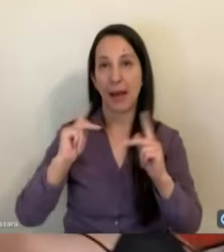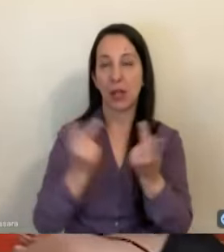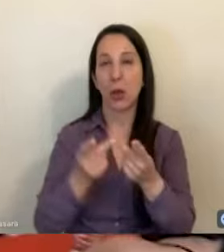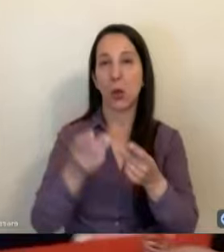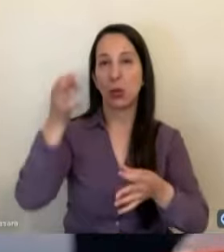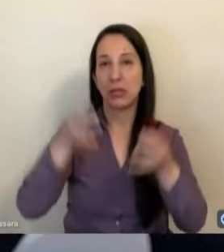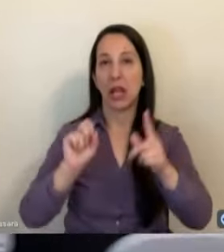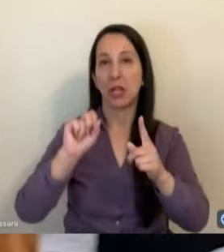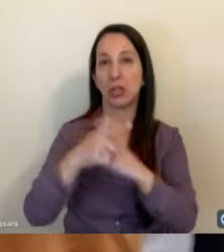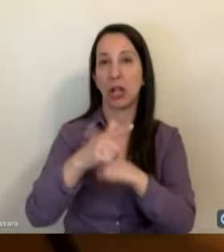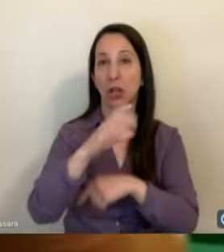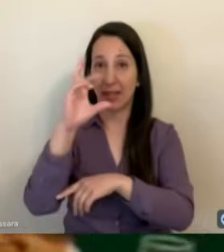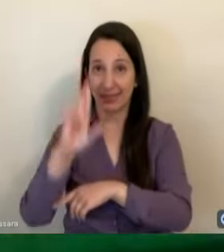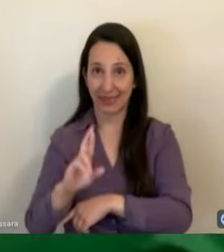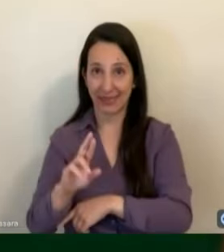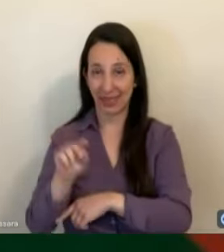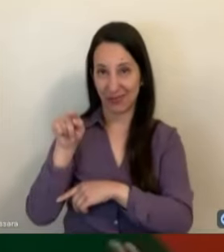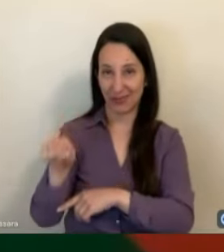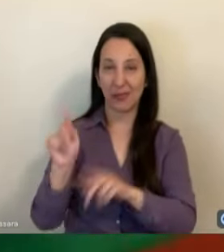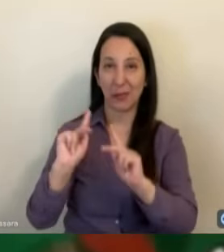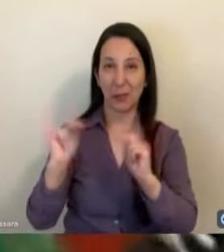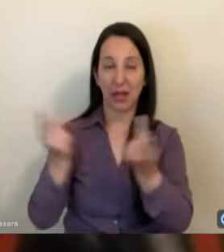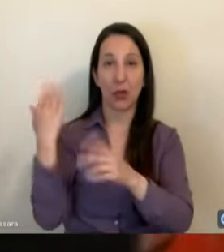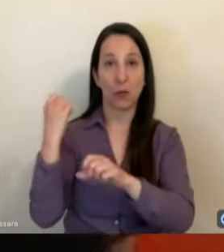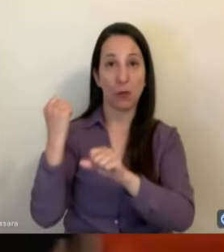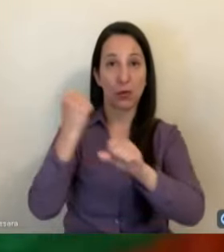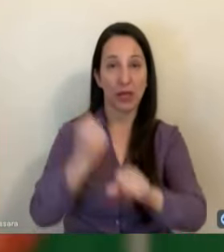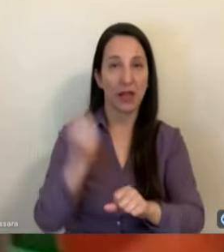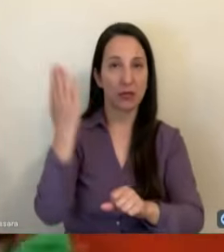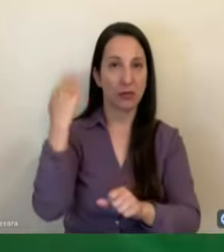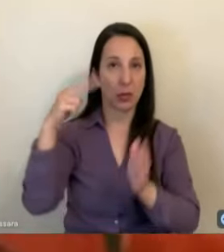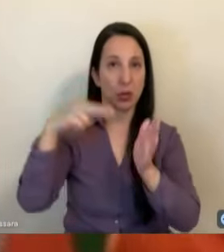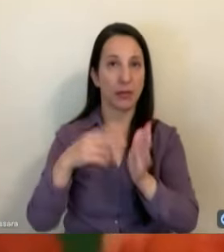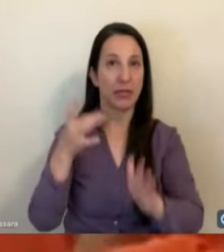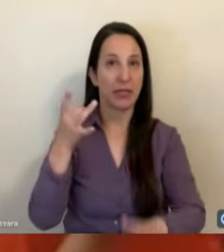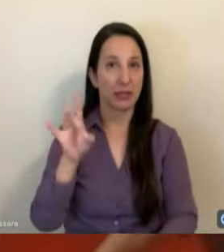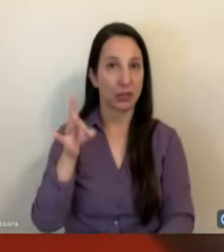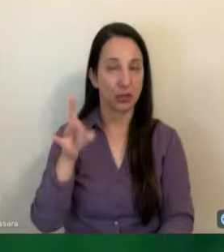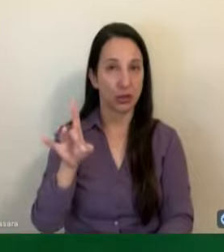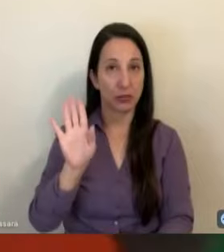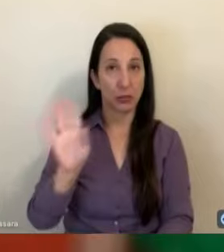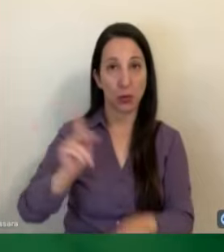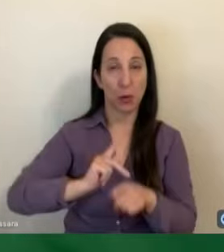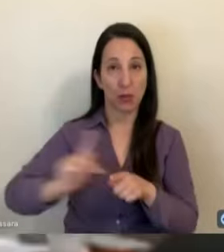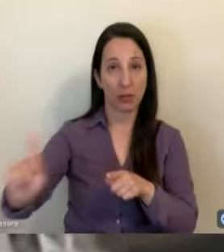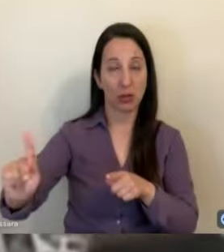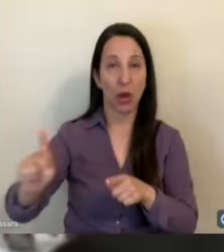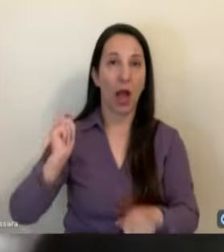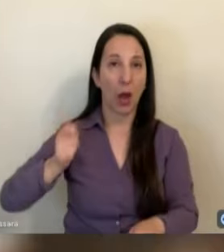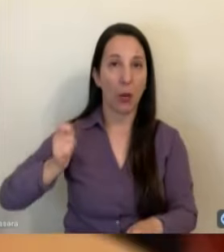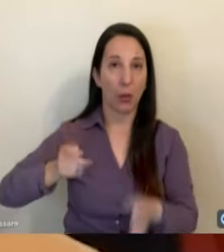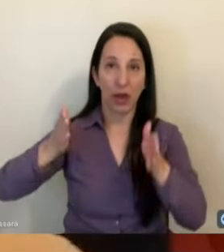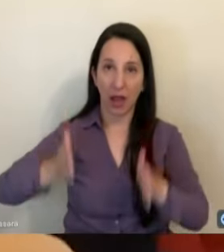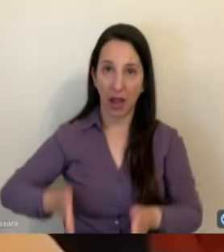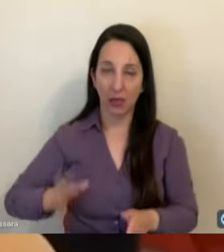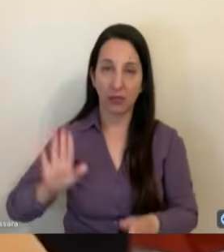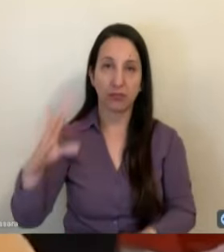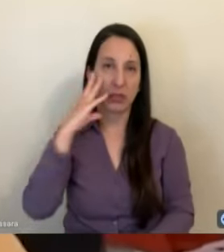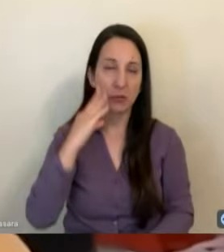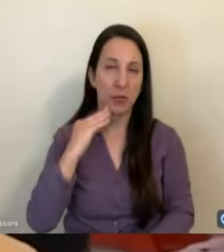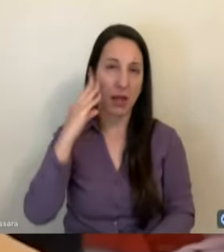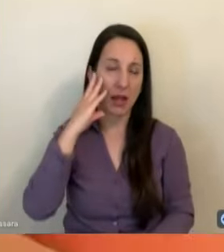Esta organización política fue fundada en el 2018. Su profesión es abogado y su experiencia se ha desarrollado